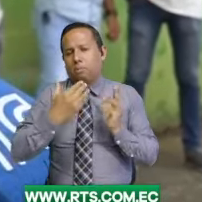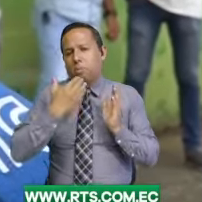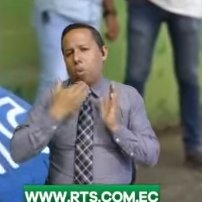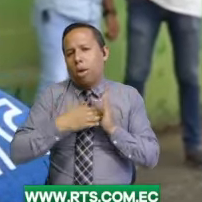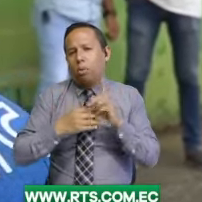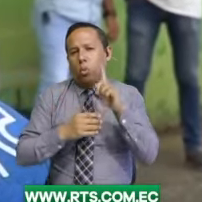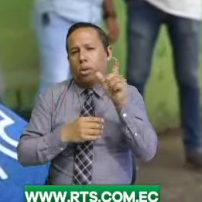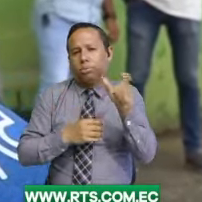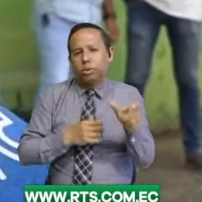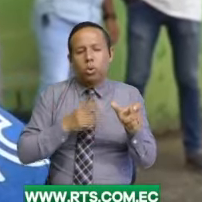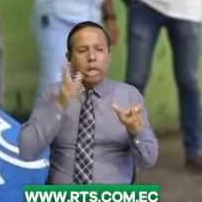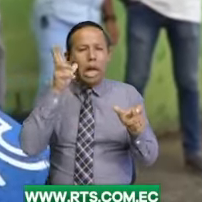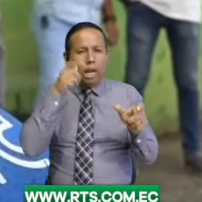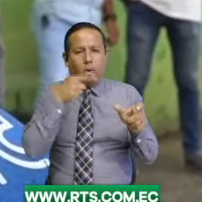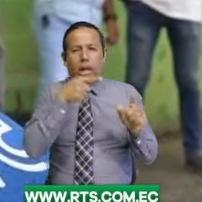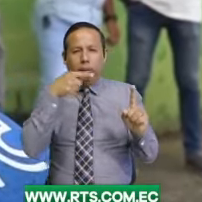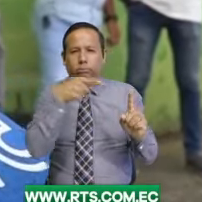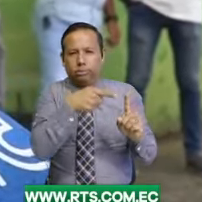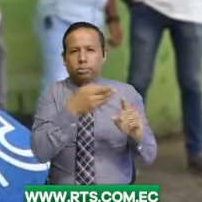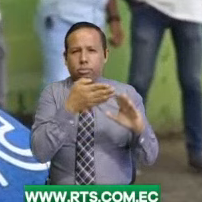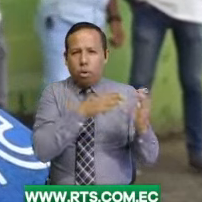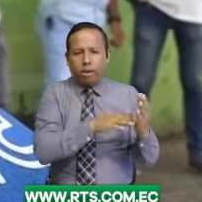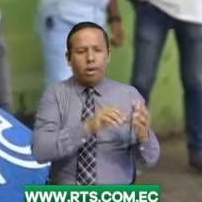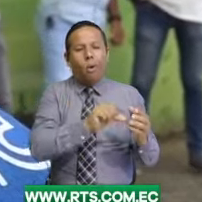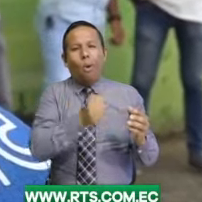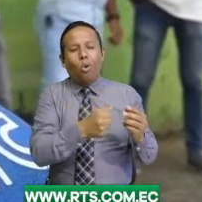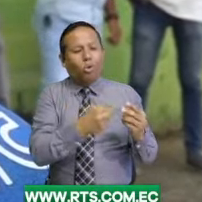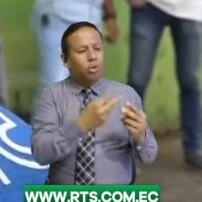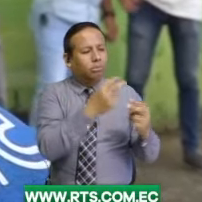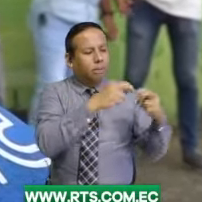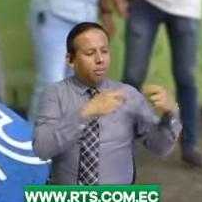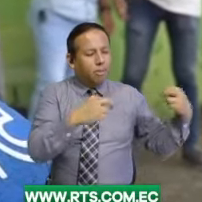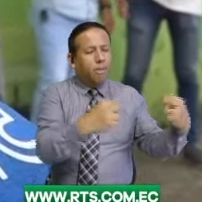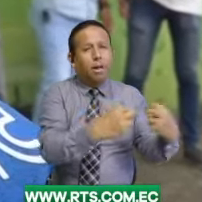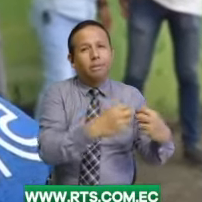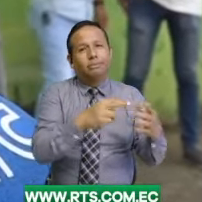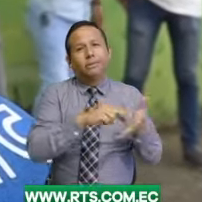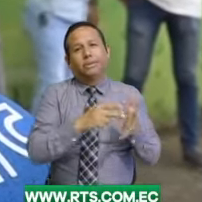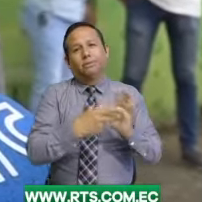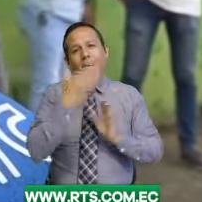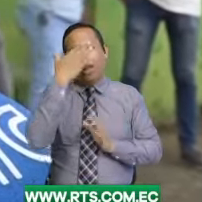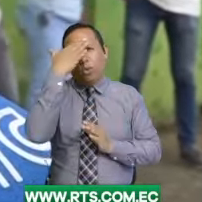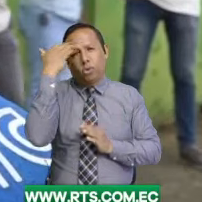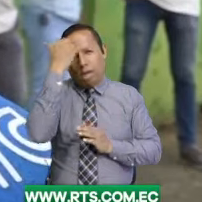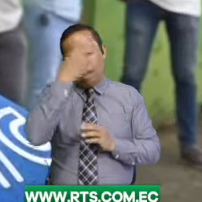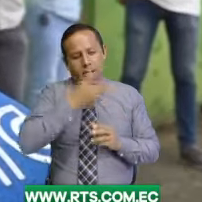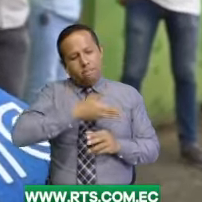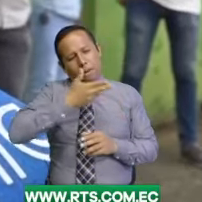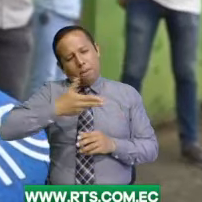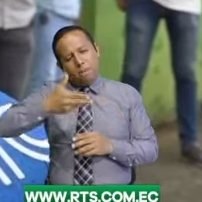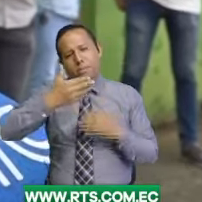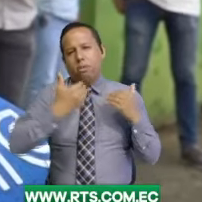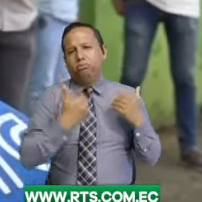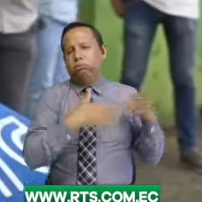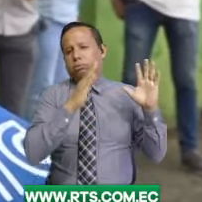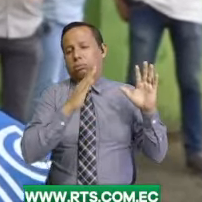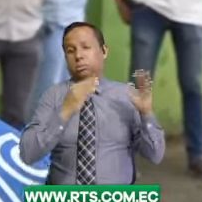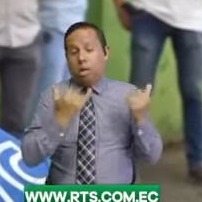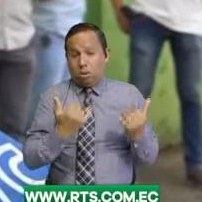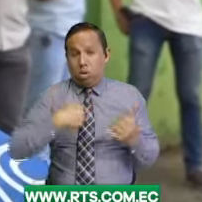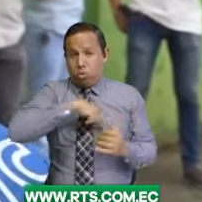que es al que le querían victimar. El resto parece que son personas víctimas colaterales. Estamos investigando y esperemos tener